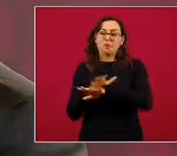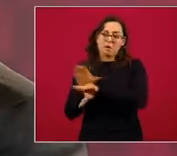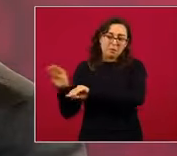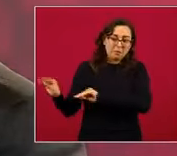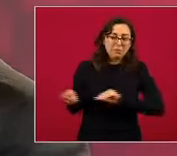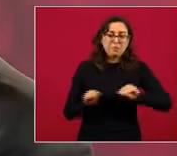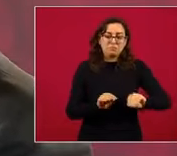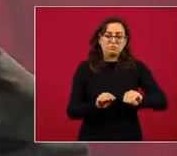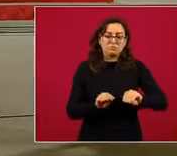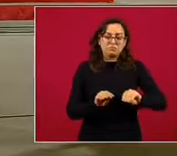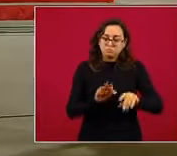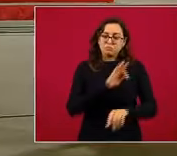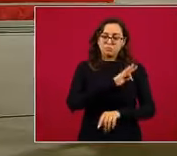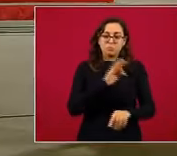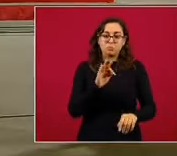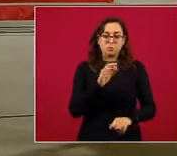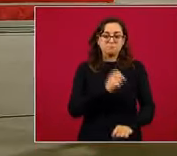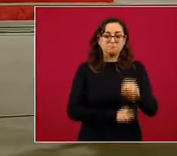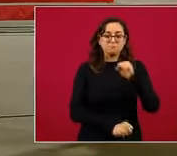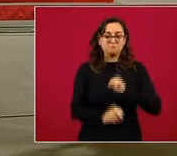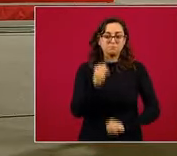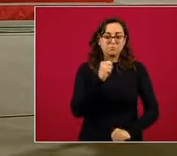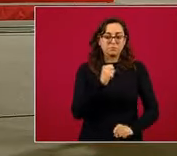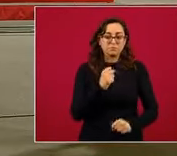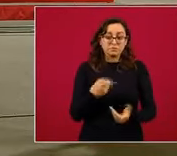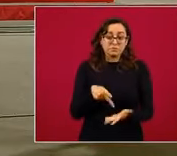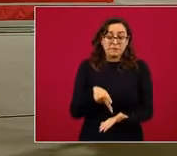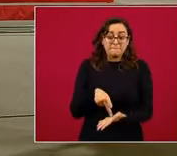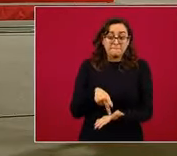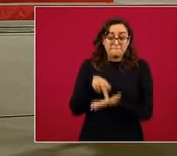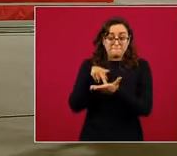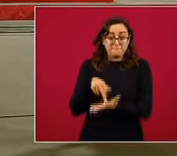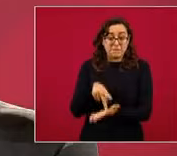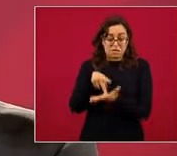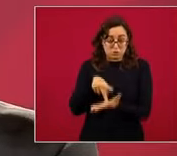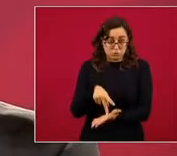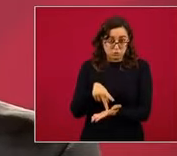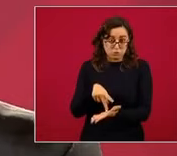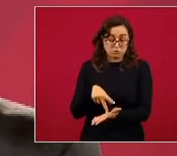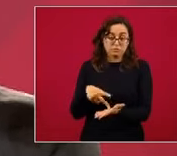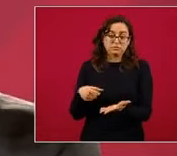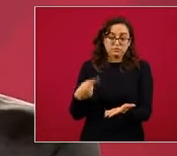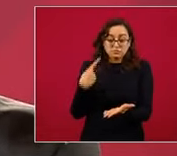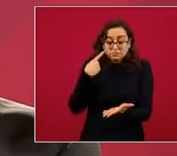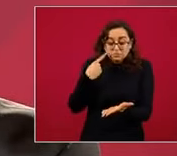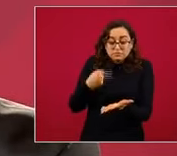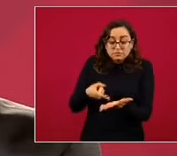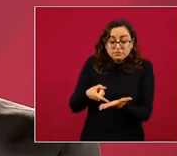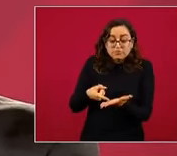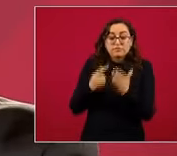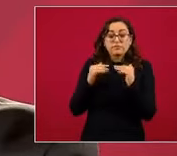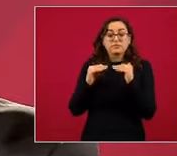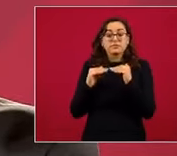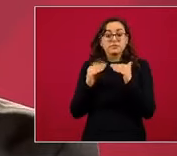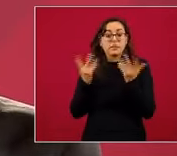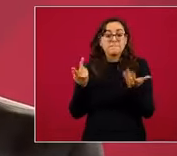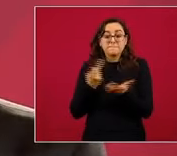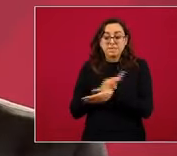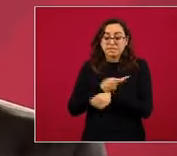abajo. Se pesa en la báscula y la realidad le dice que excede el